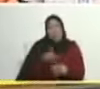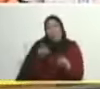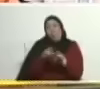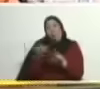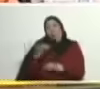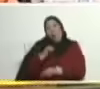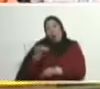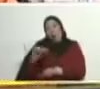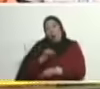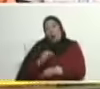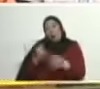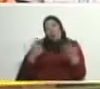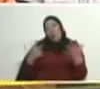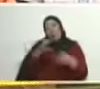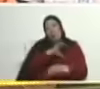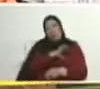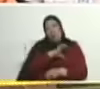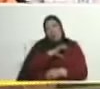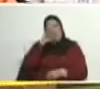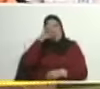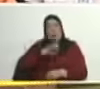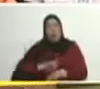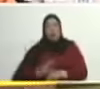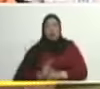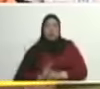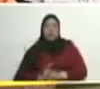el 8 de enero de este año,